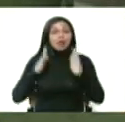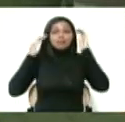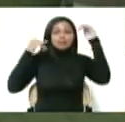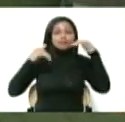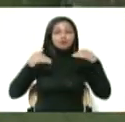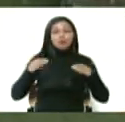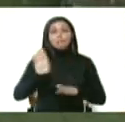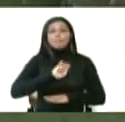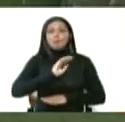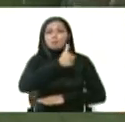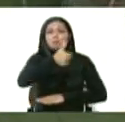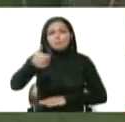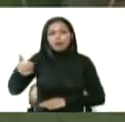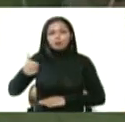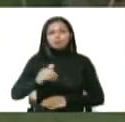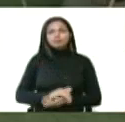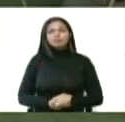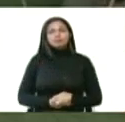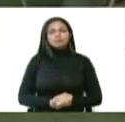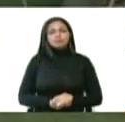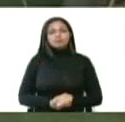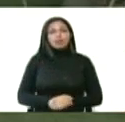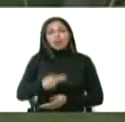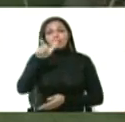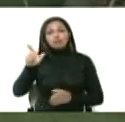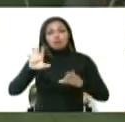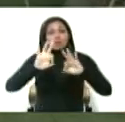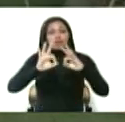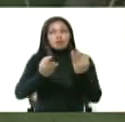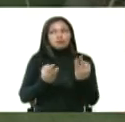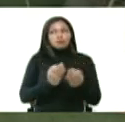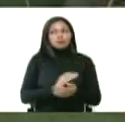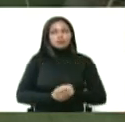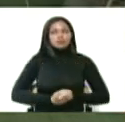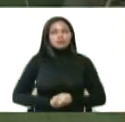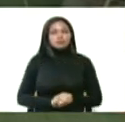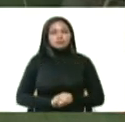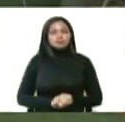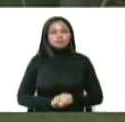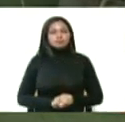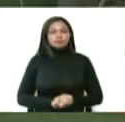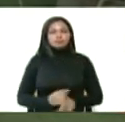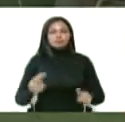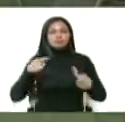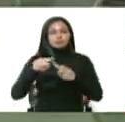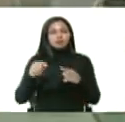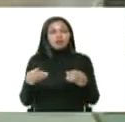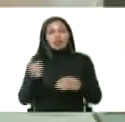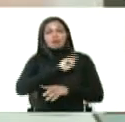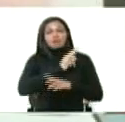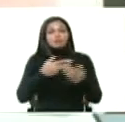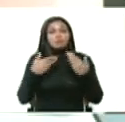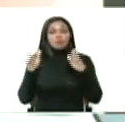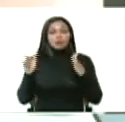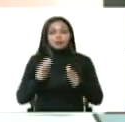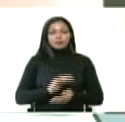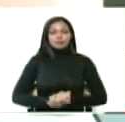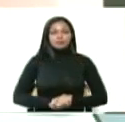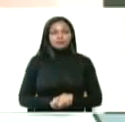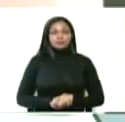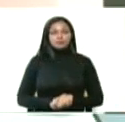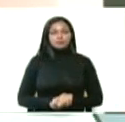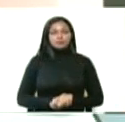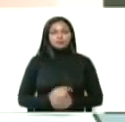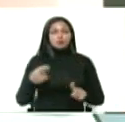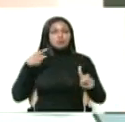atención personalizada de la gente, de la familia. Una clave, el poder popular. Una